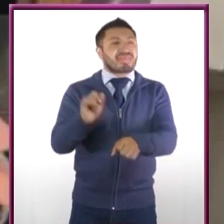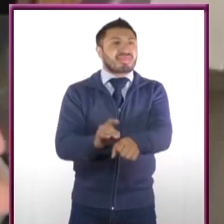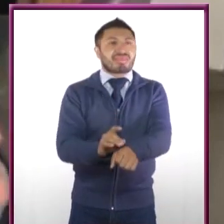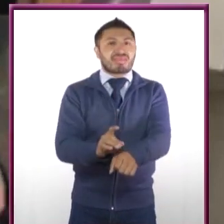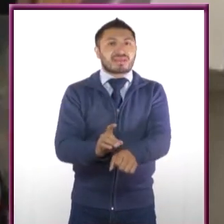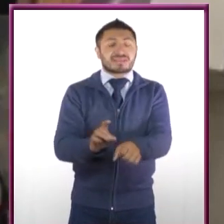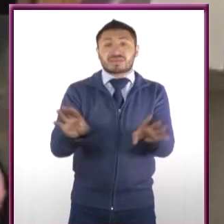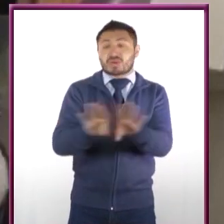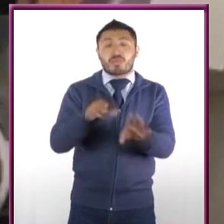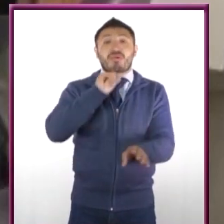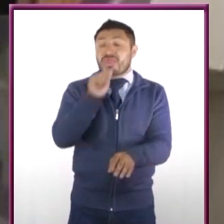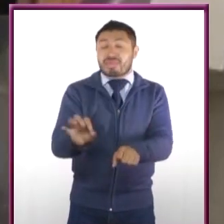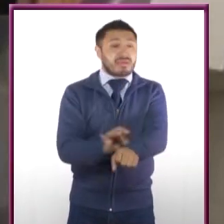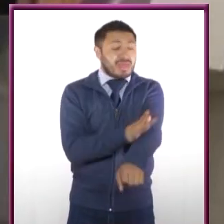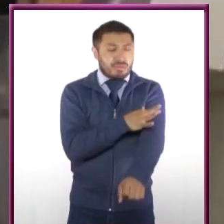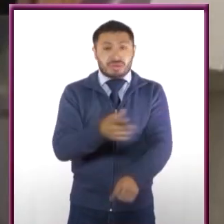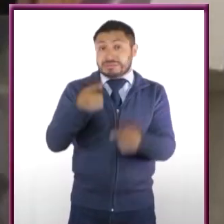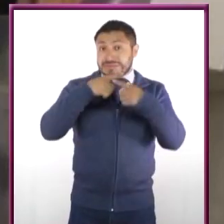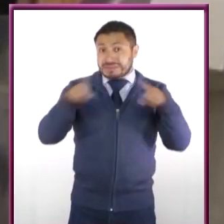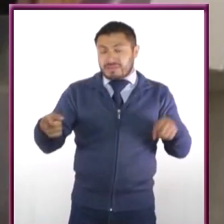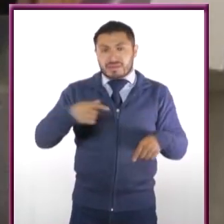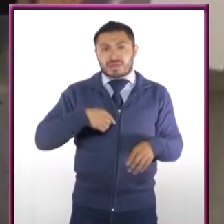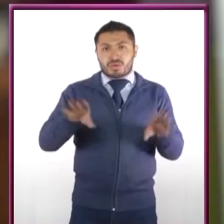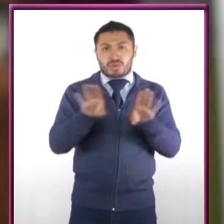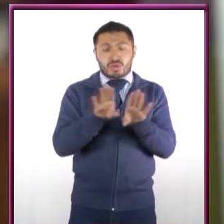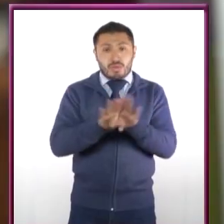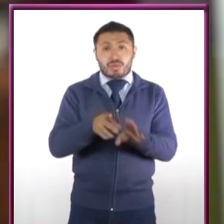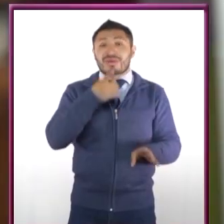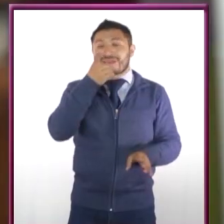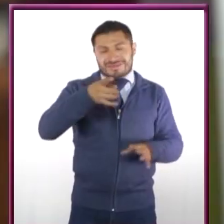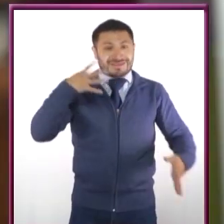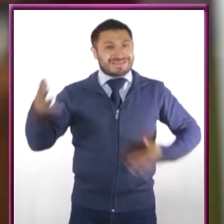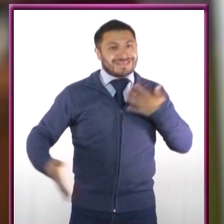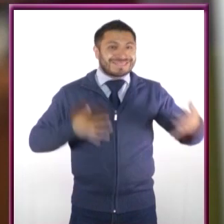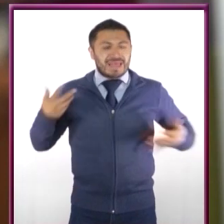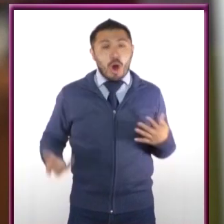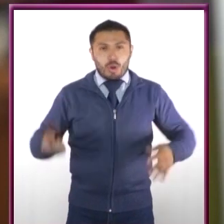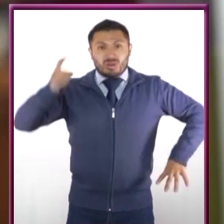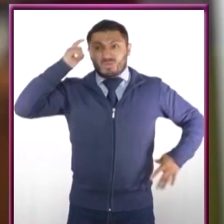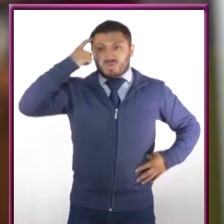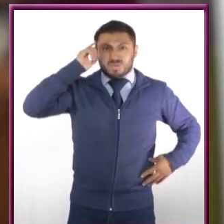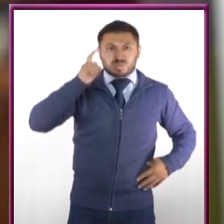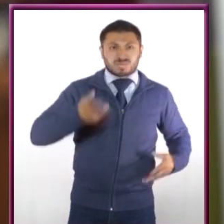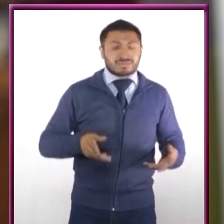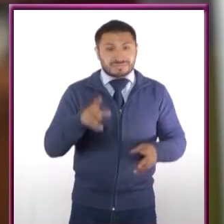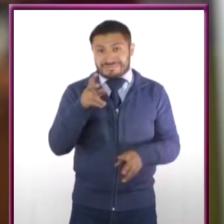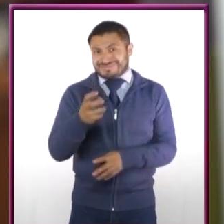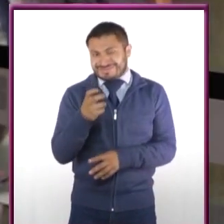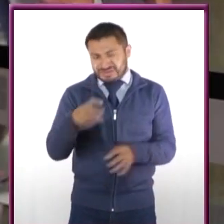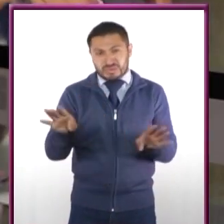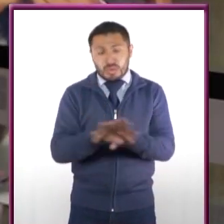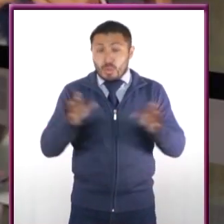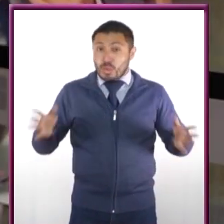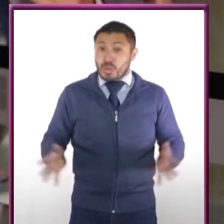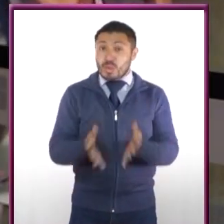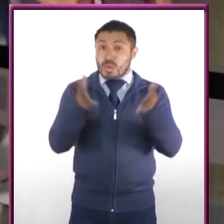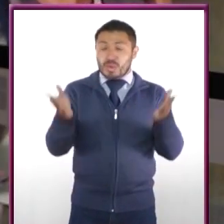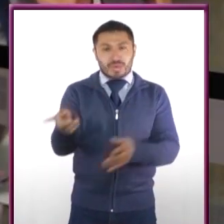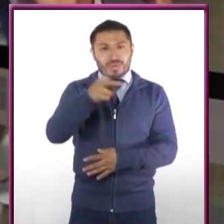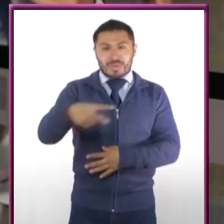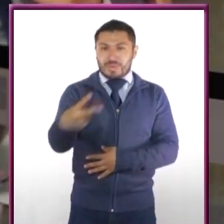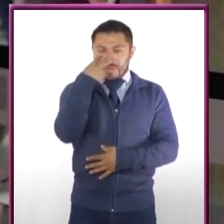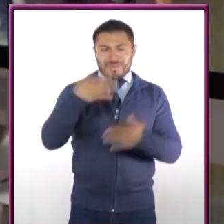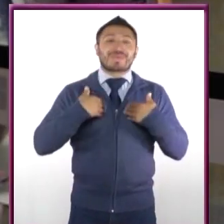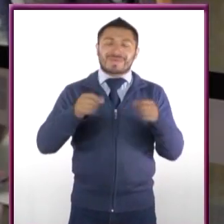nada, sería muy distinto a que yo te lo comunique, no sé, con alegría o con enojo, ¿no? También da énfasis a la